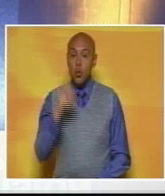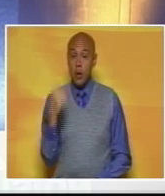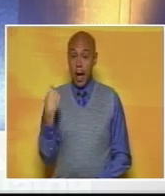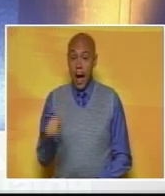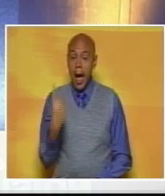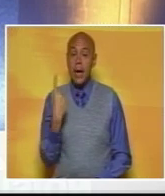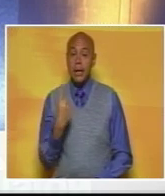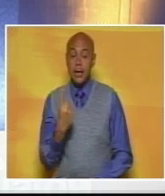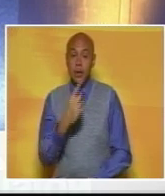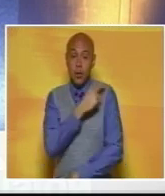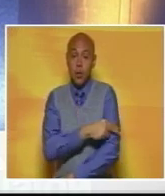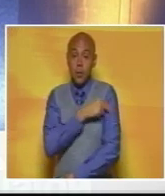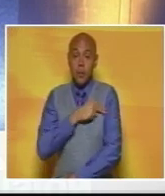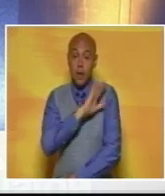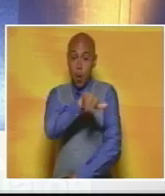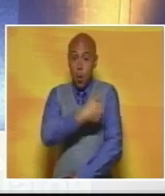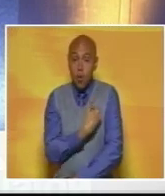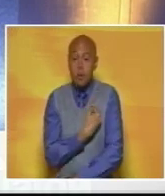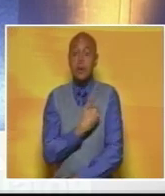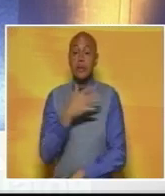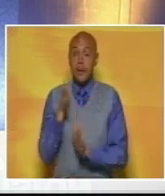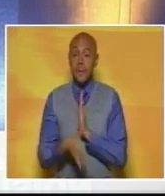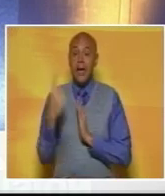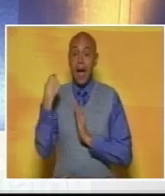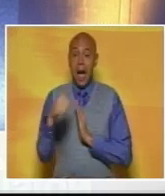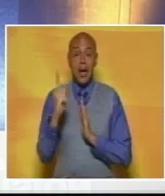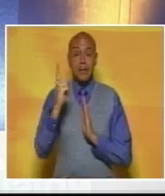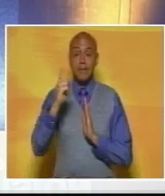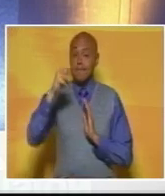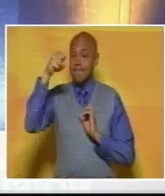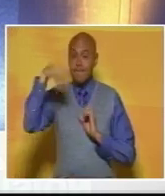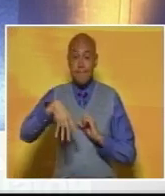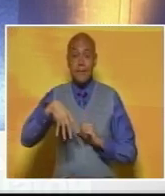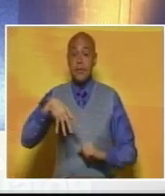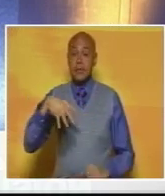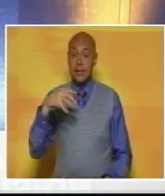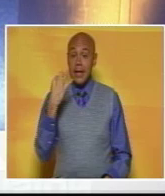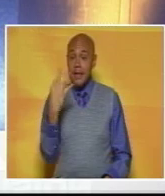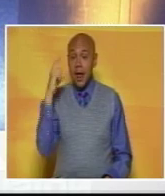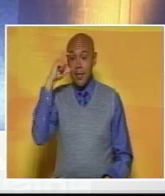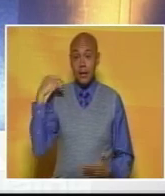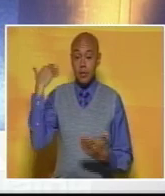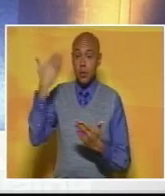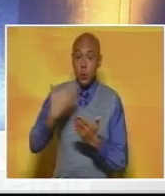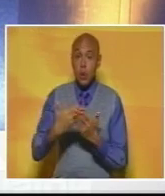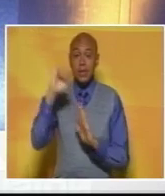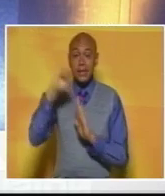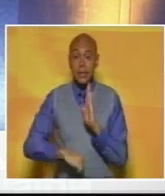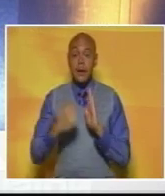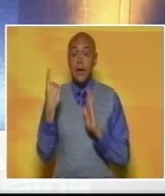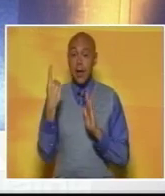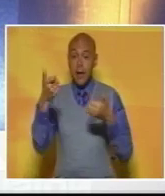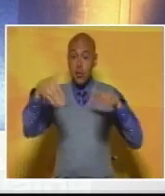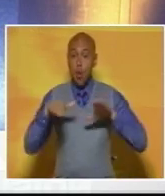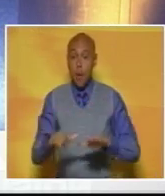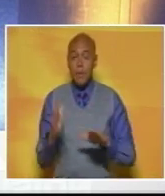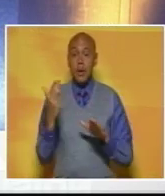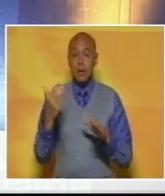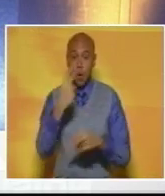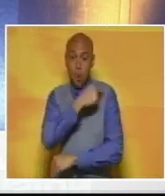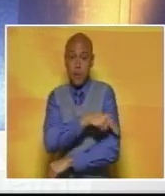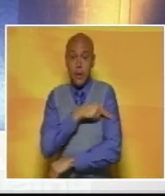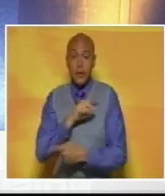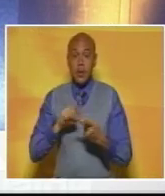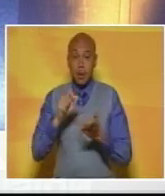del Hospital Universitario de Maracaibo permanecen sin electricidad desde hace 3 días, por lo que ha sido necesario suspender los servicios de